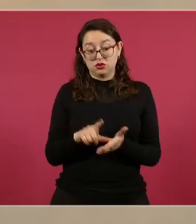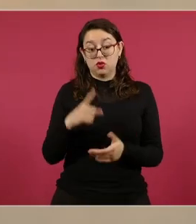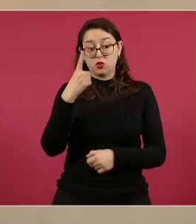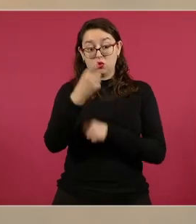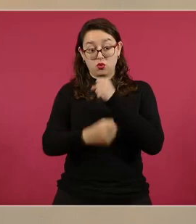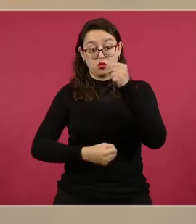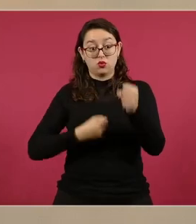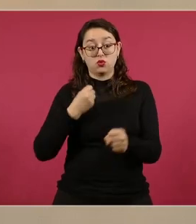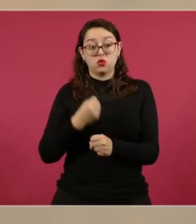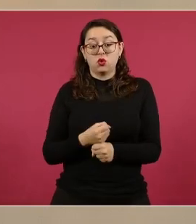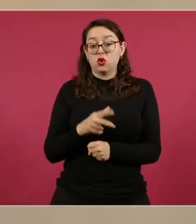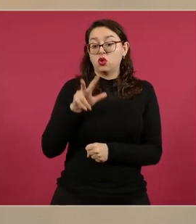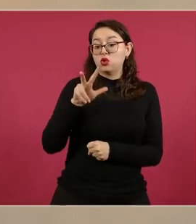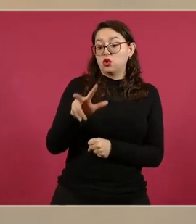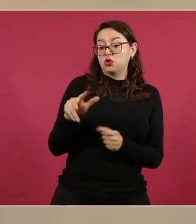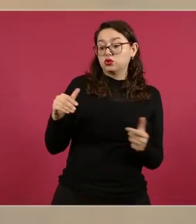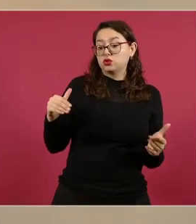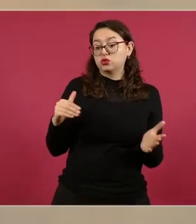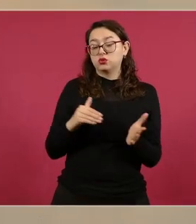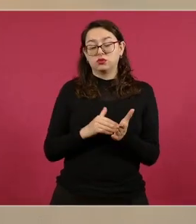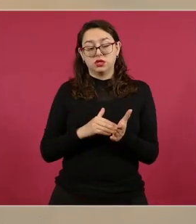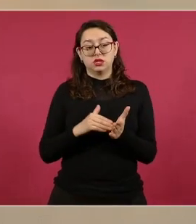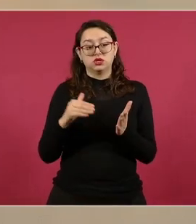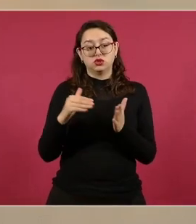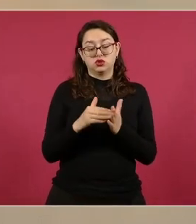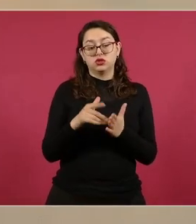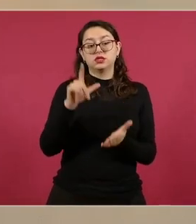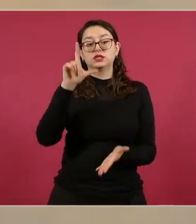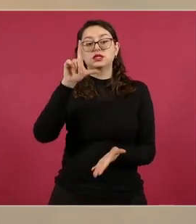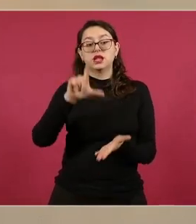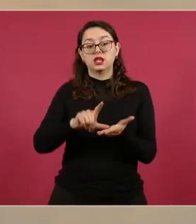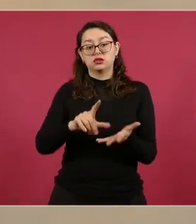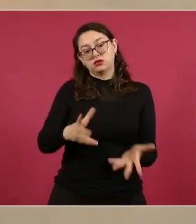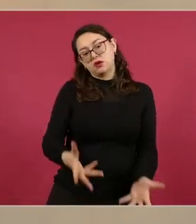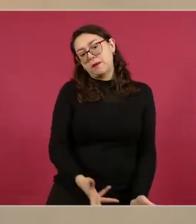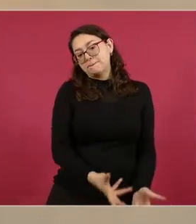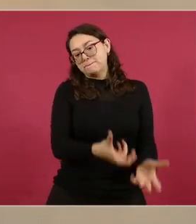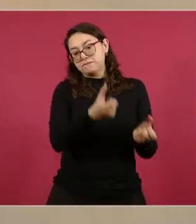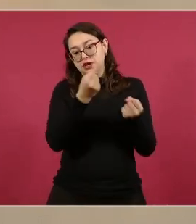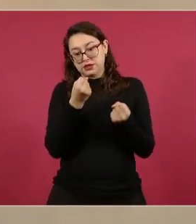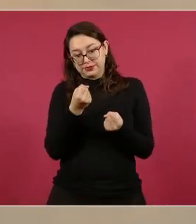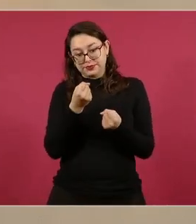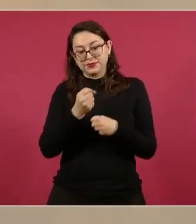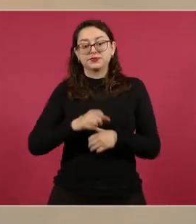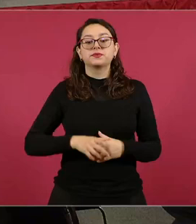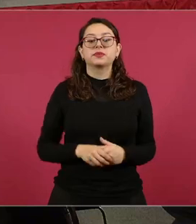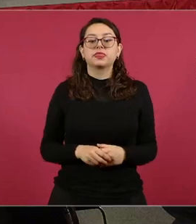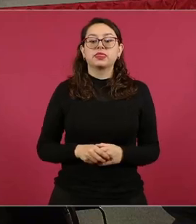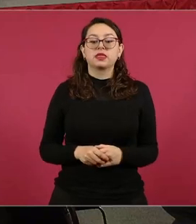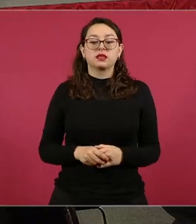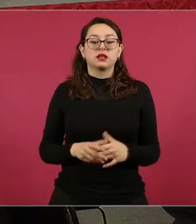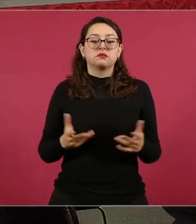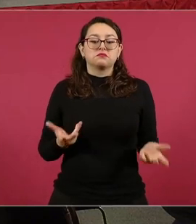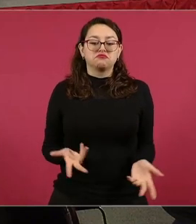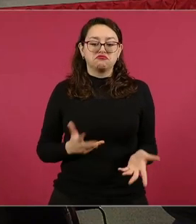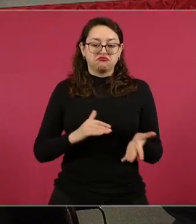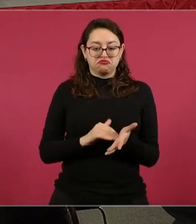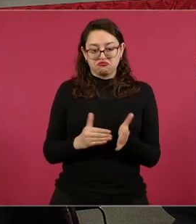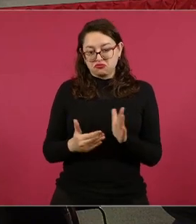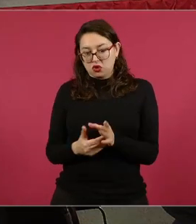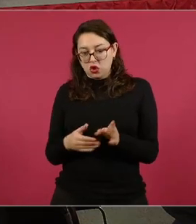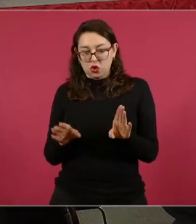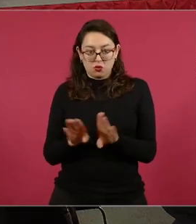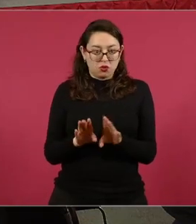más de 18 millones de litros. La que sigue. En lo que se refiere a estrategia de seguridad,